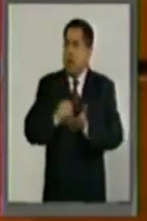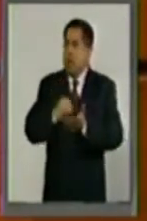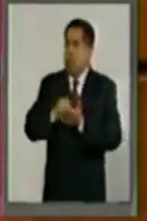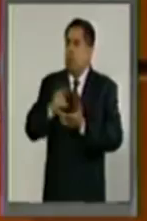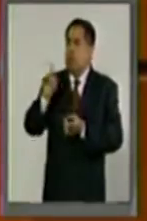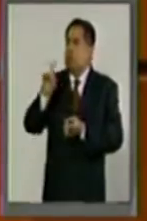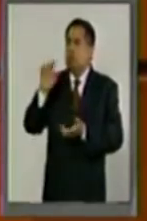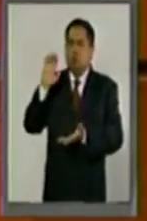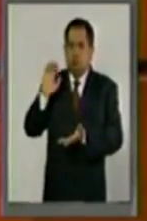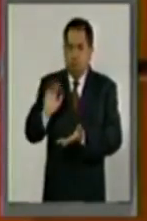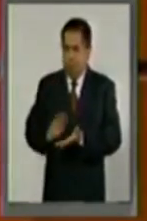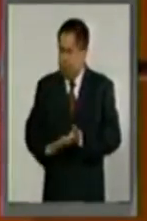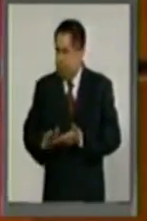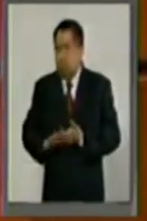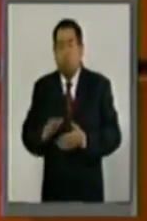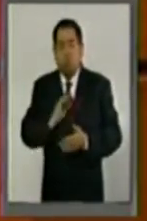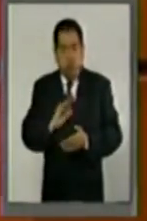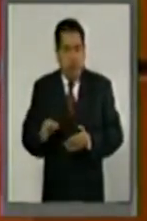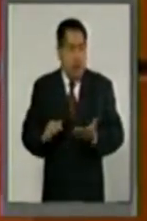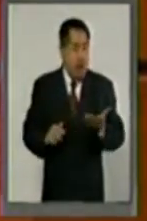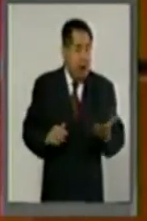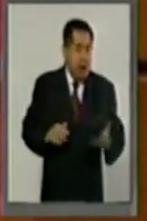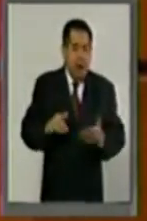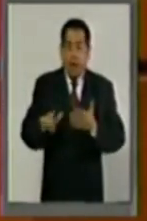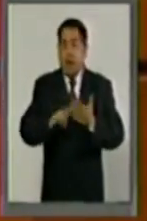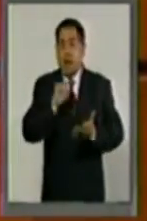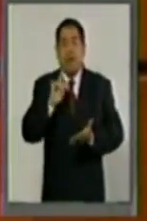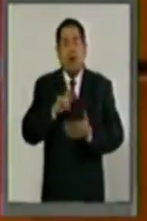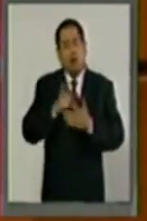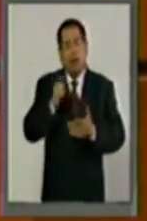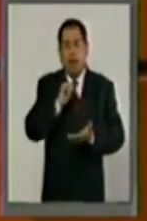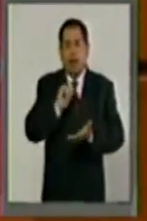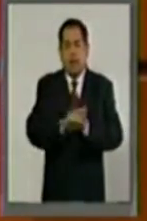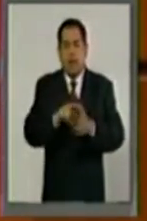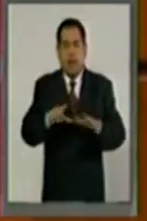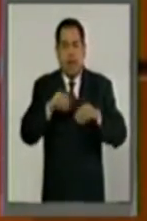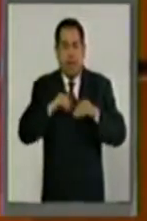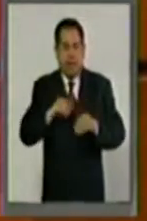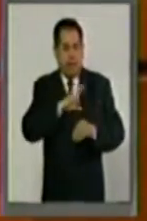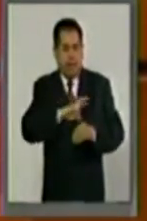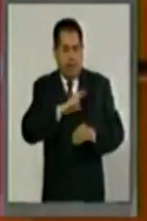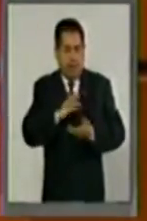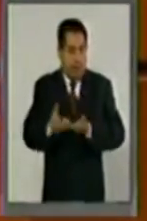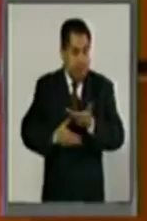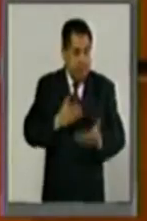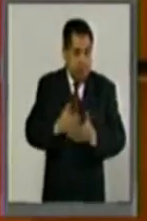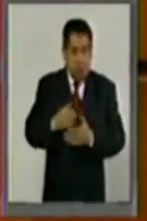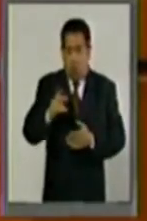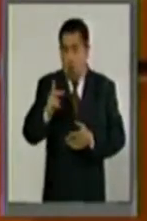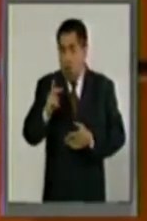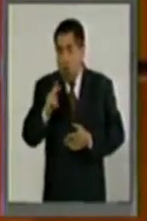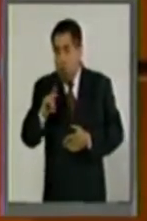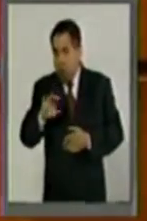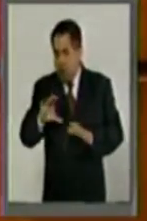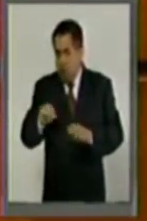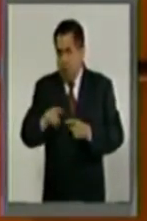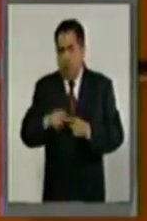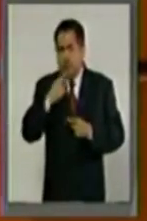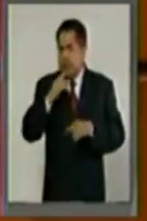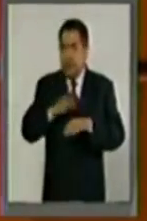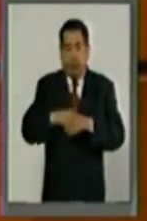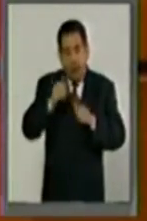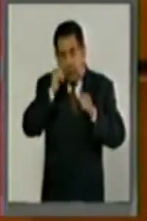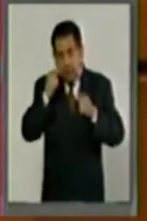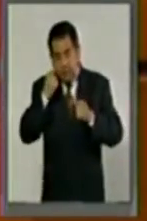sobre la renta del trabajador, mientras que la Ley de Adquisiciones, Arrendamientos y Servicios del sector público se da una